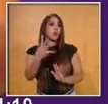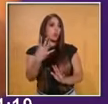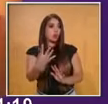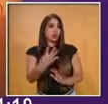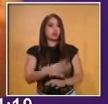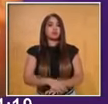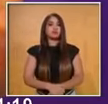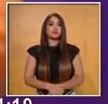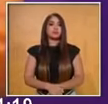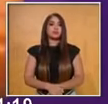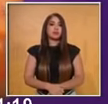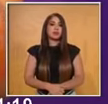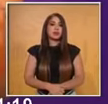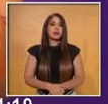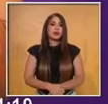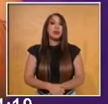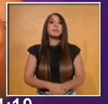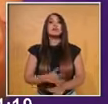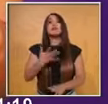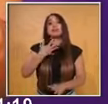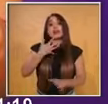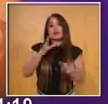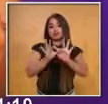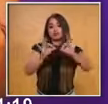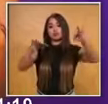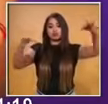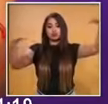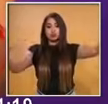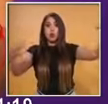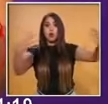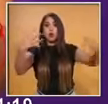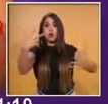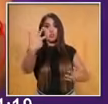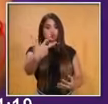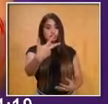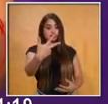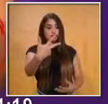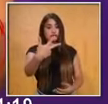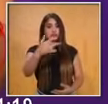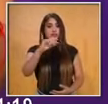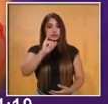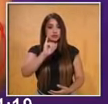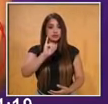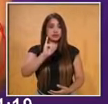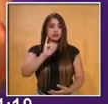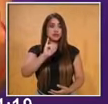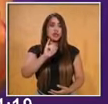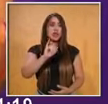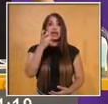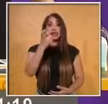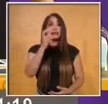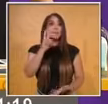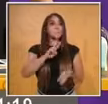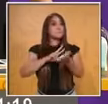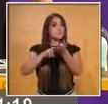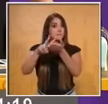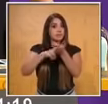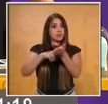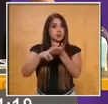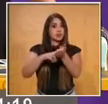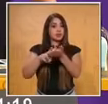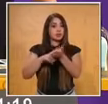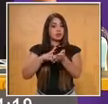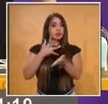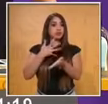obtengamos octavos. Así es, esta hoja va a ser la hoja de color verde. Si tienes